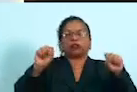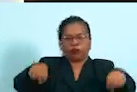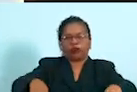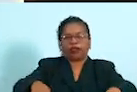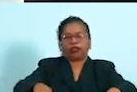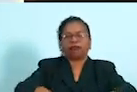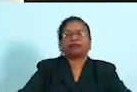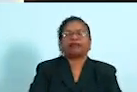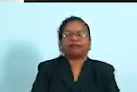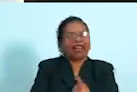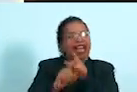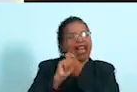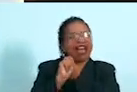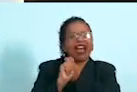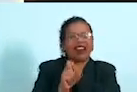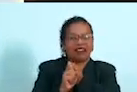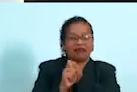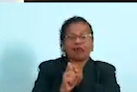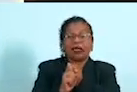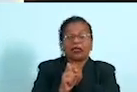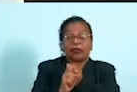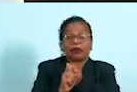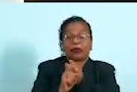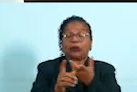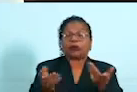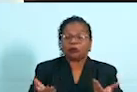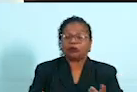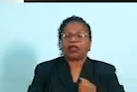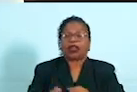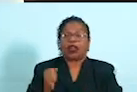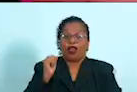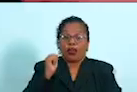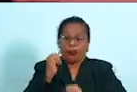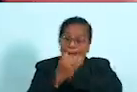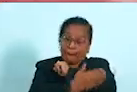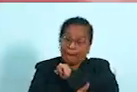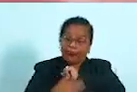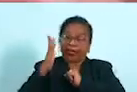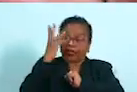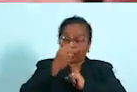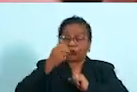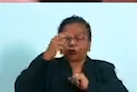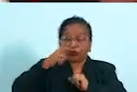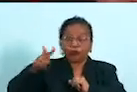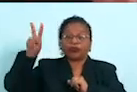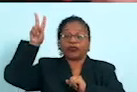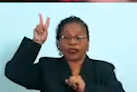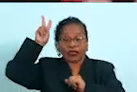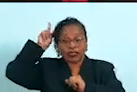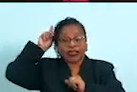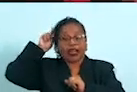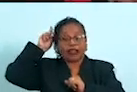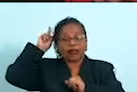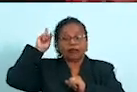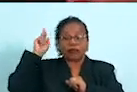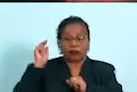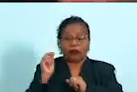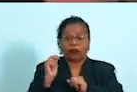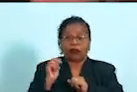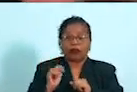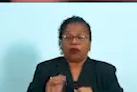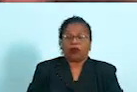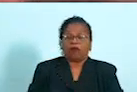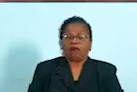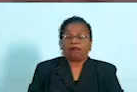Amigos, Surinam confirma su compromiso